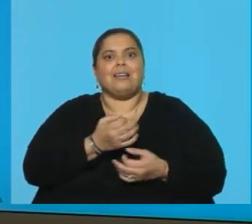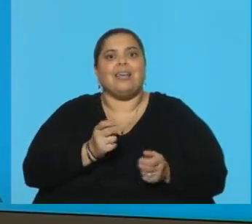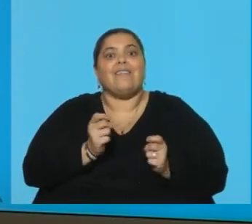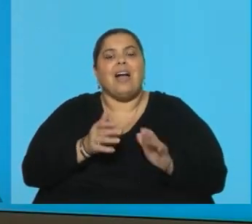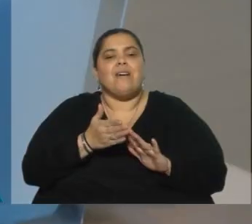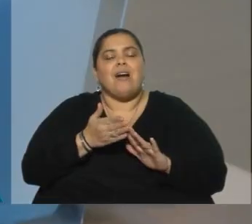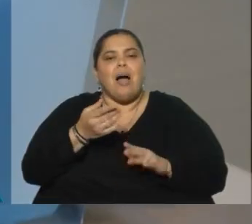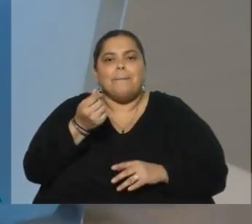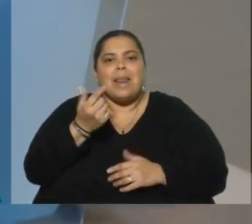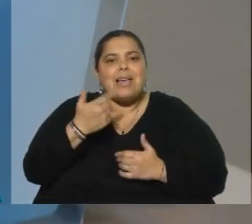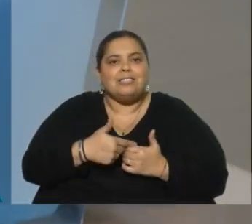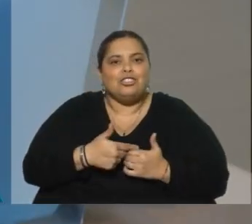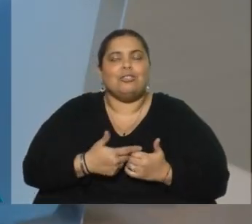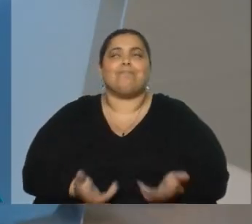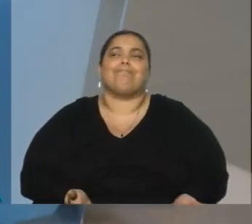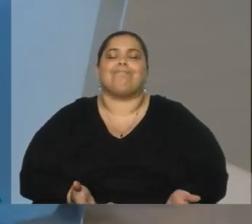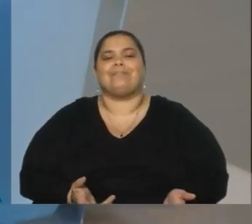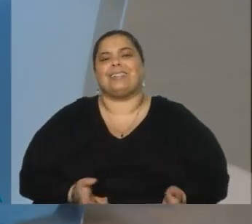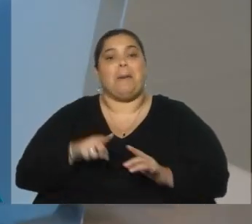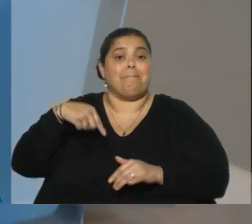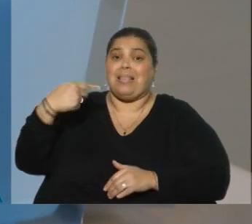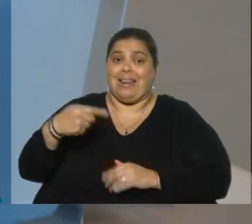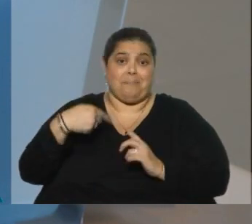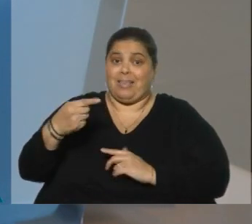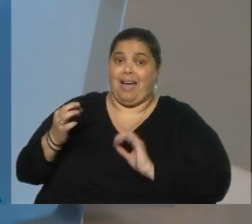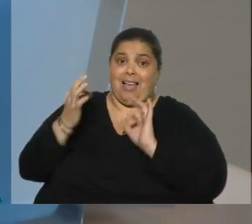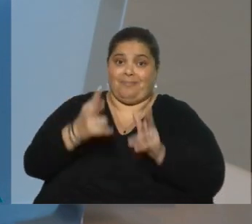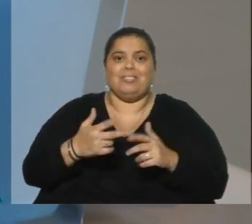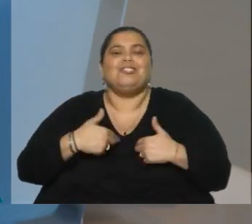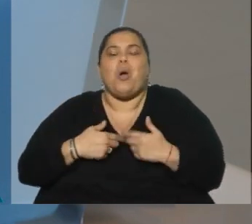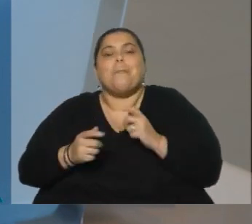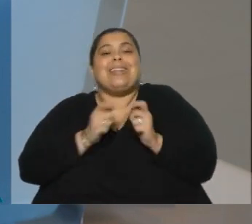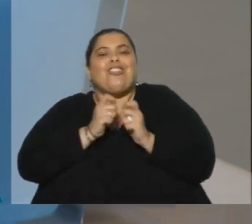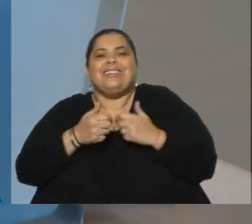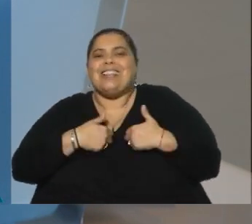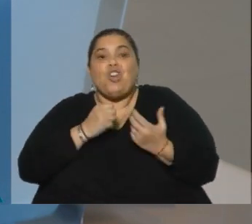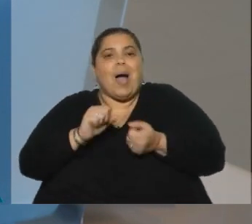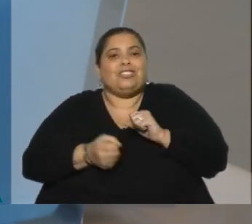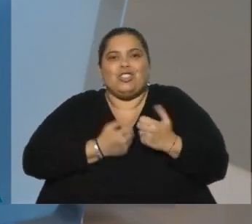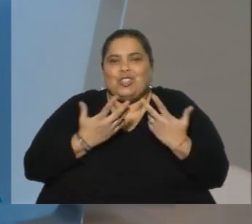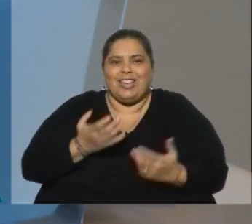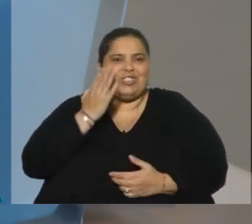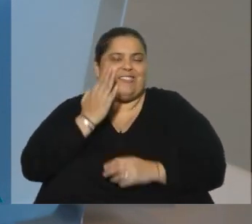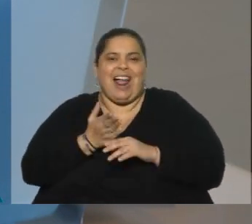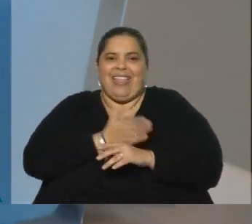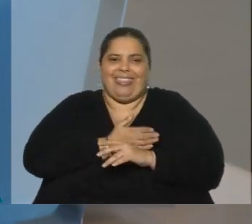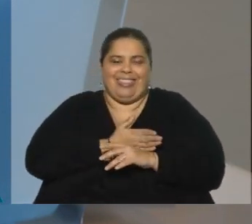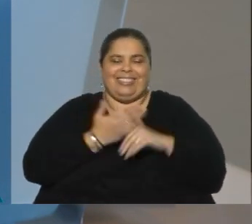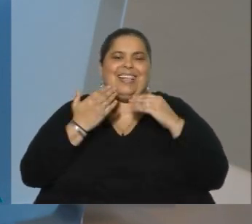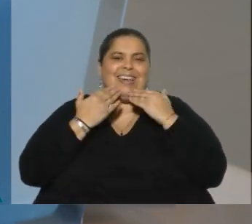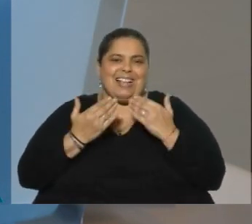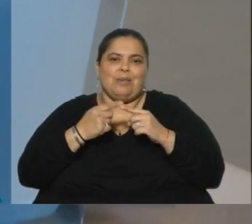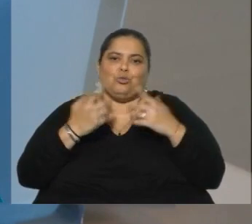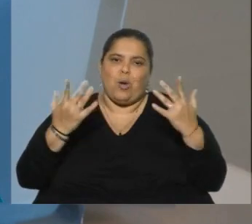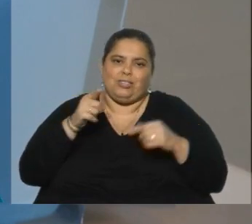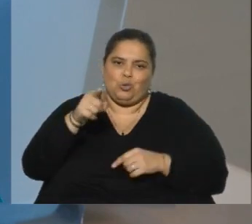con el precio del combustible. Mañana. Pero uno es periodista ansioso también. Gracias por haber venido, de verdad. Por favor, al contrario. Y mucho éxito